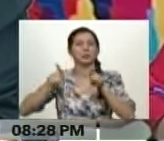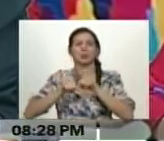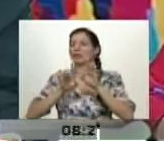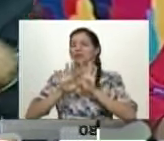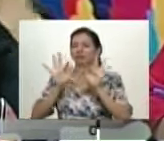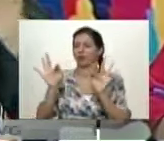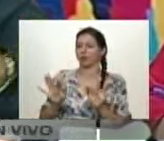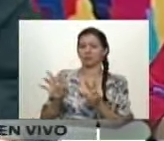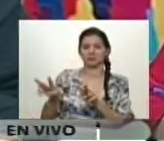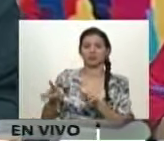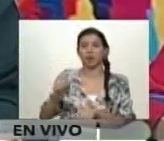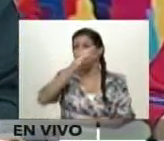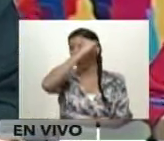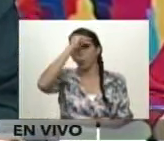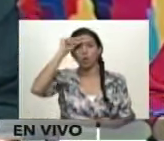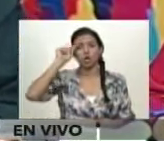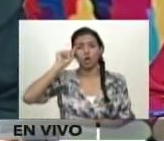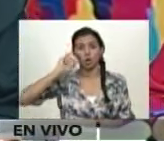Sí. Julio Borges.